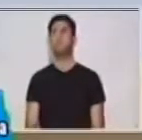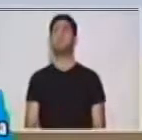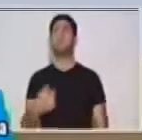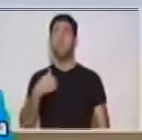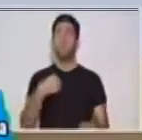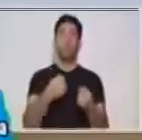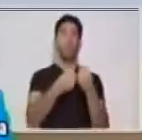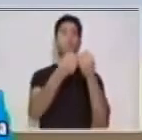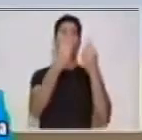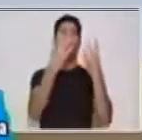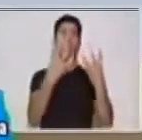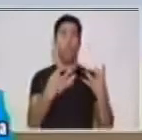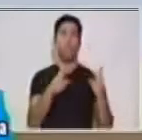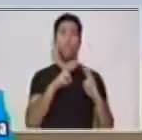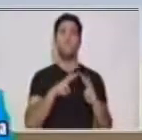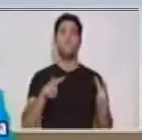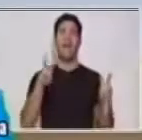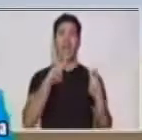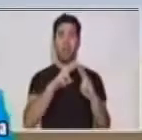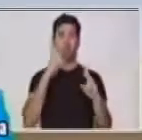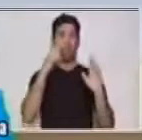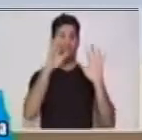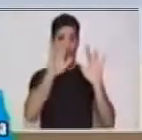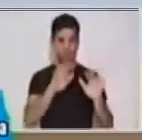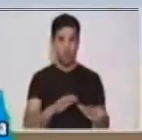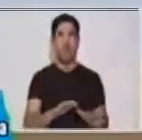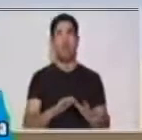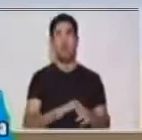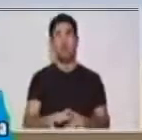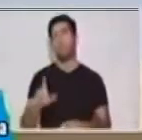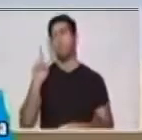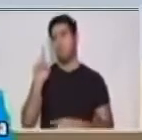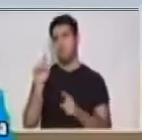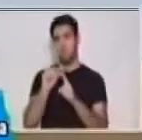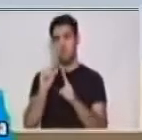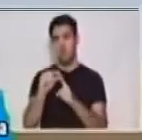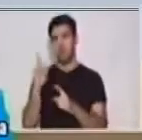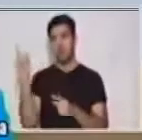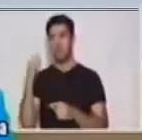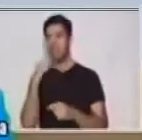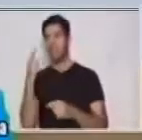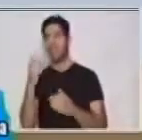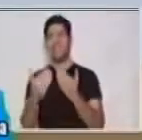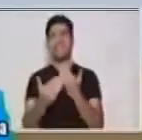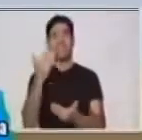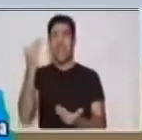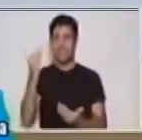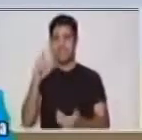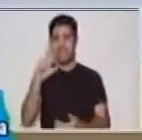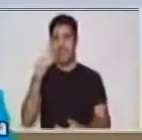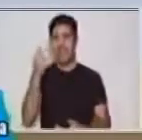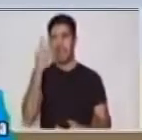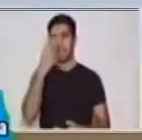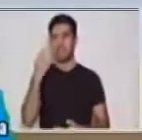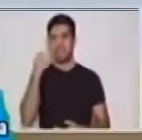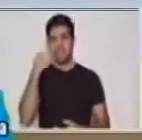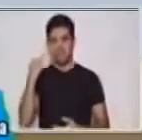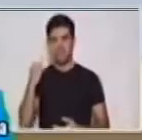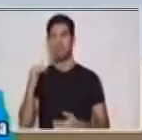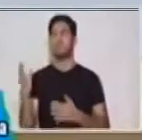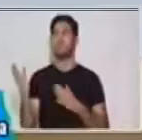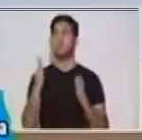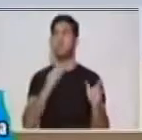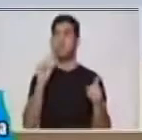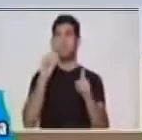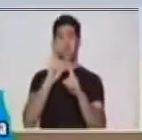puedo tener en un texto. En este caso solo tenemos una palabra que es casi. Y por último, mi palabra clave.